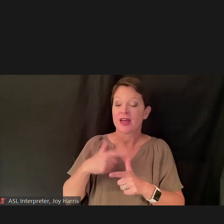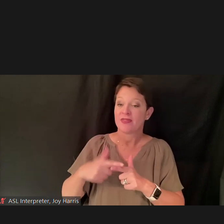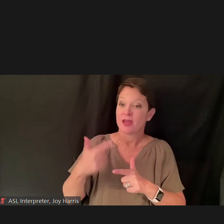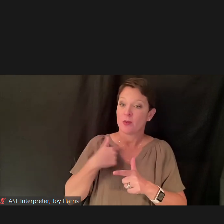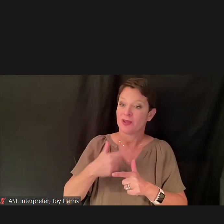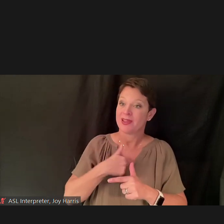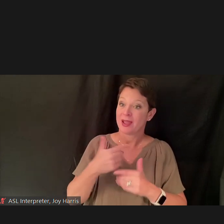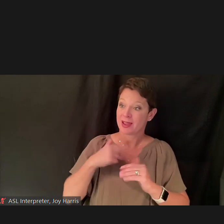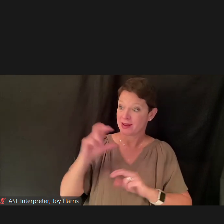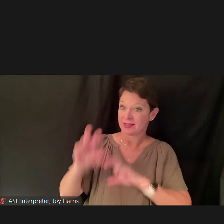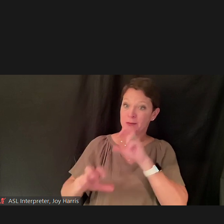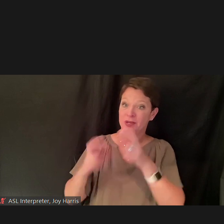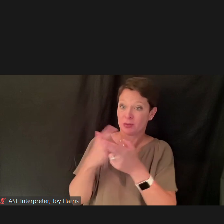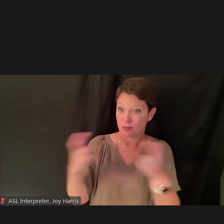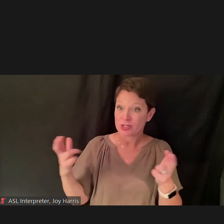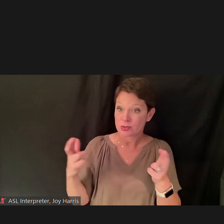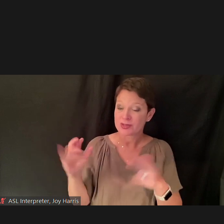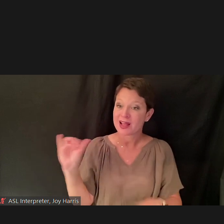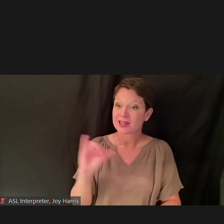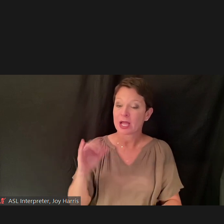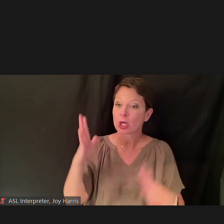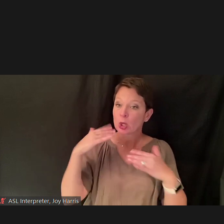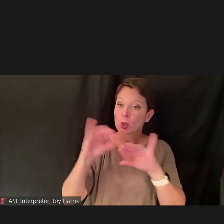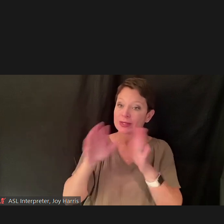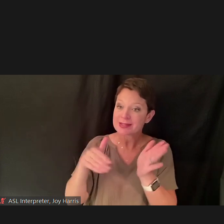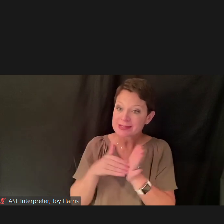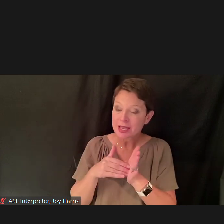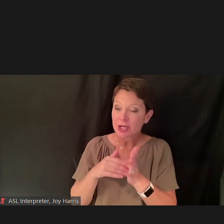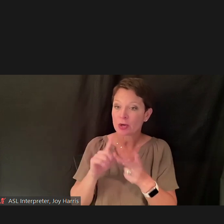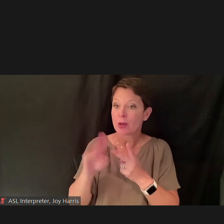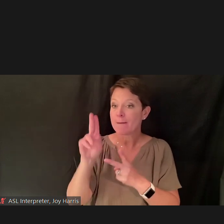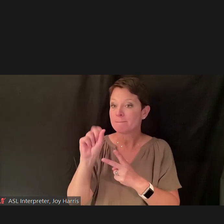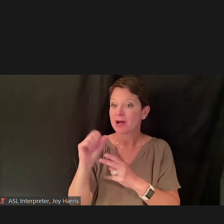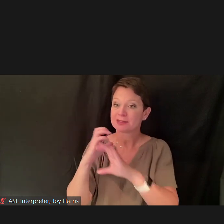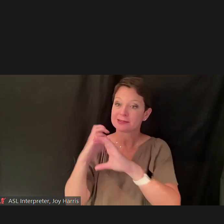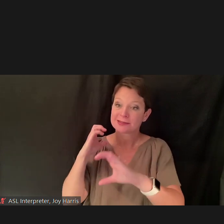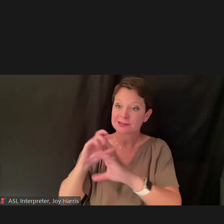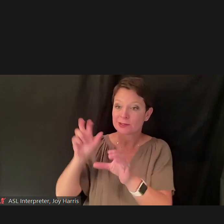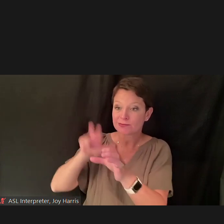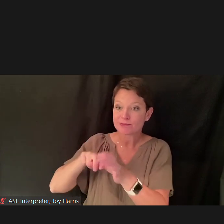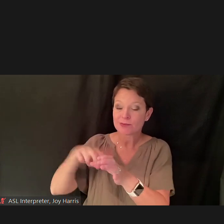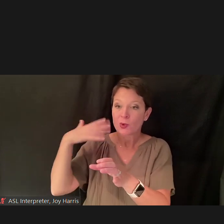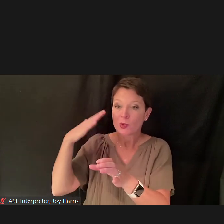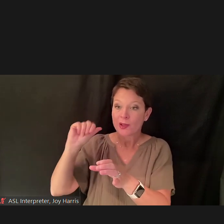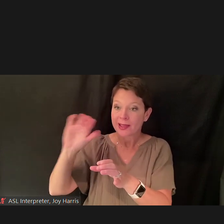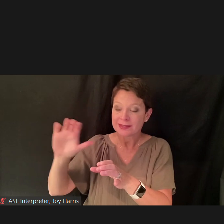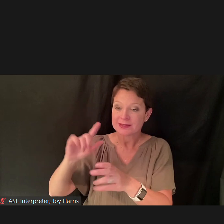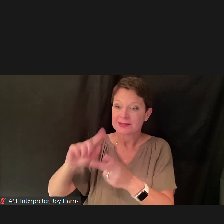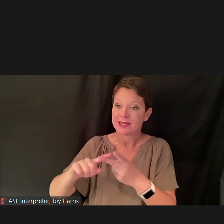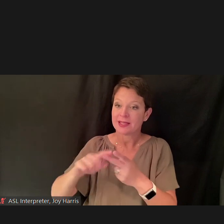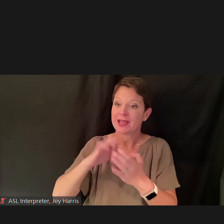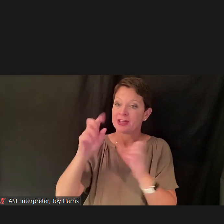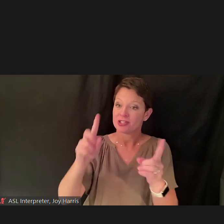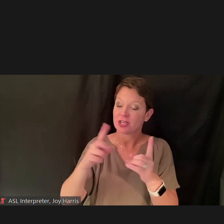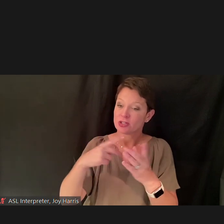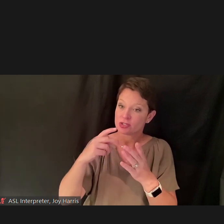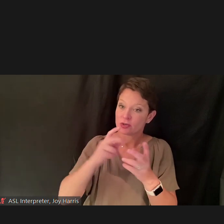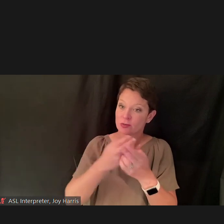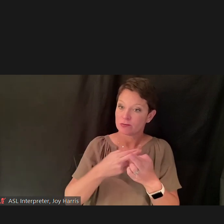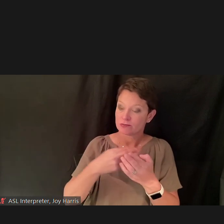desde las más adversas para que podamos así distribuir nuestros recursos, los de